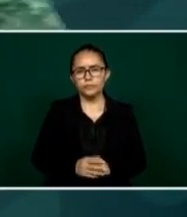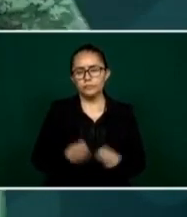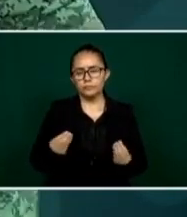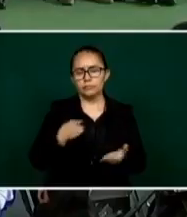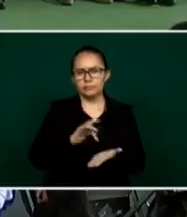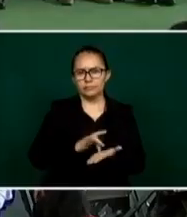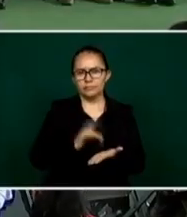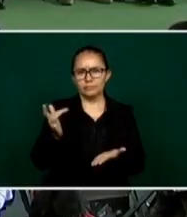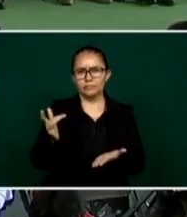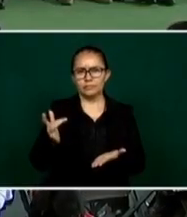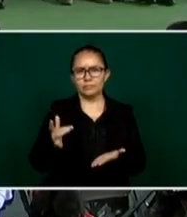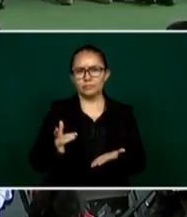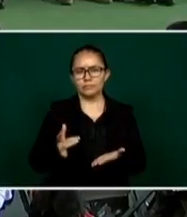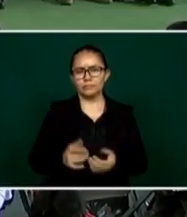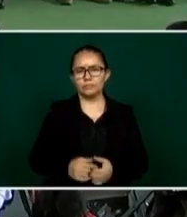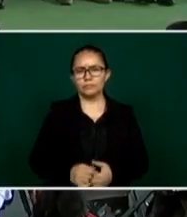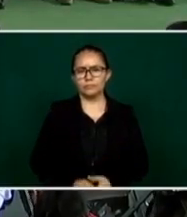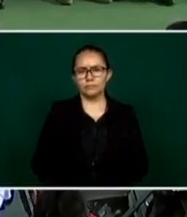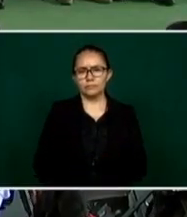gracias.